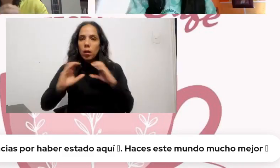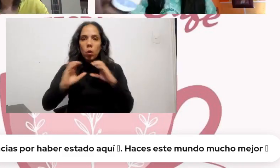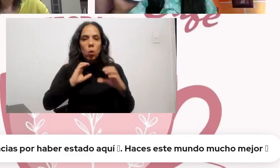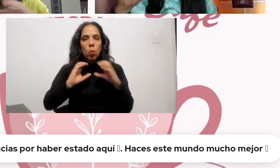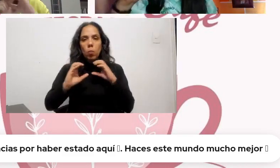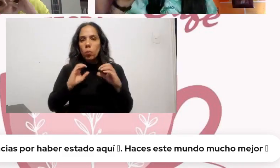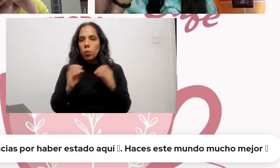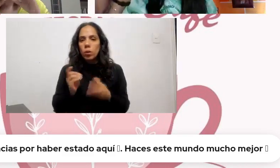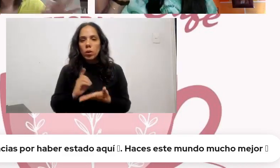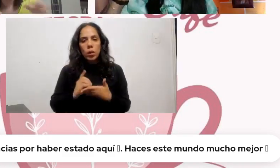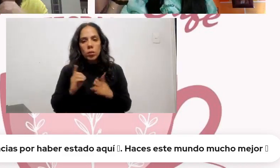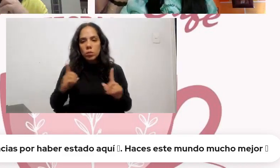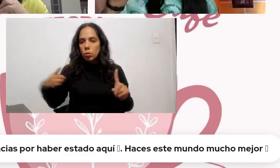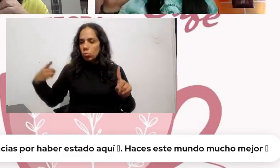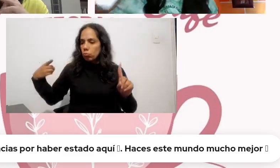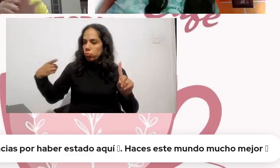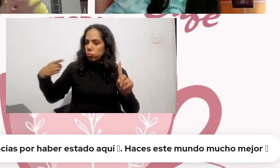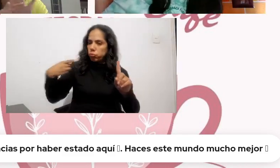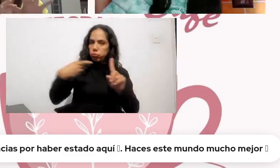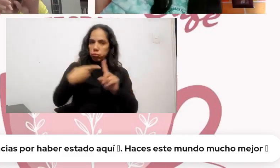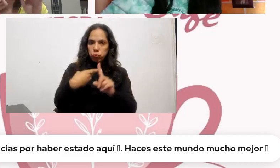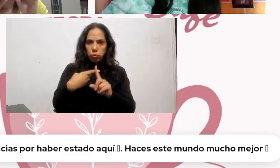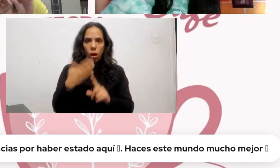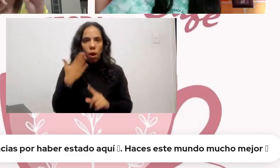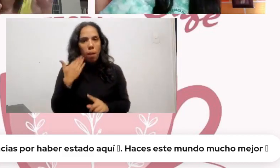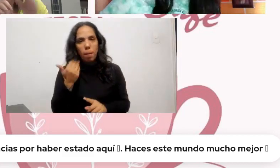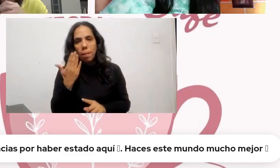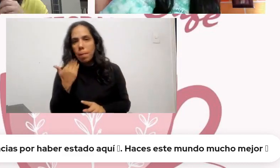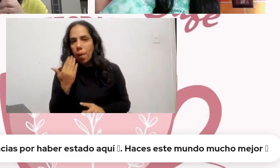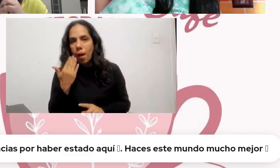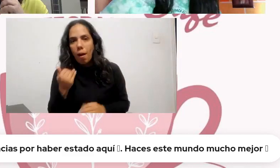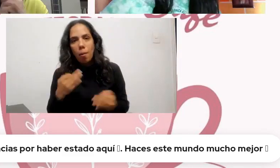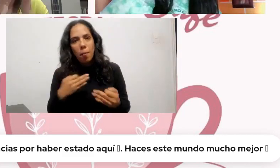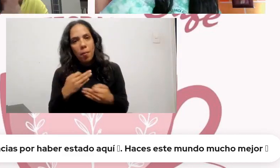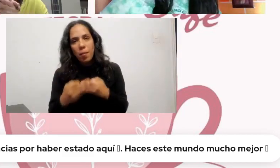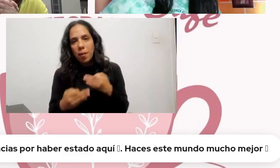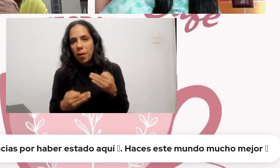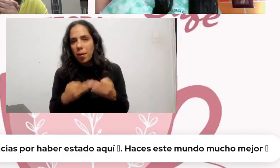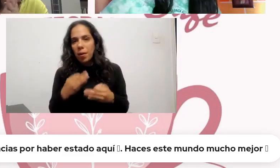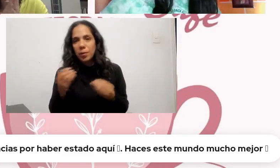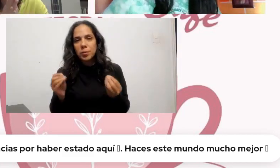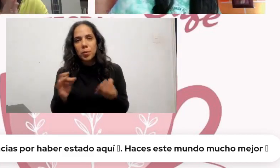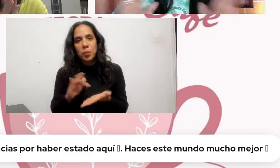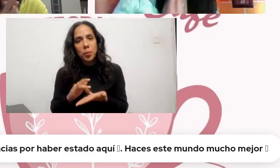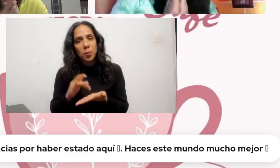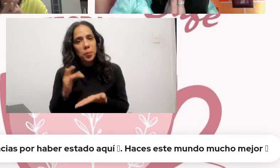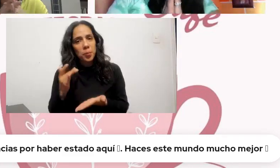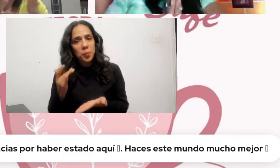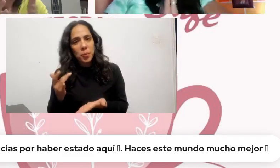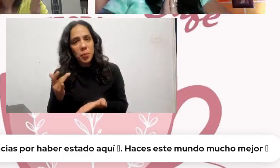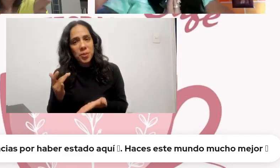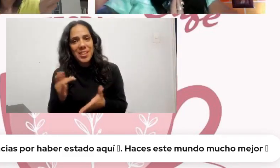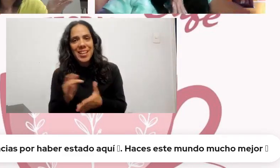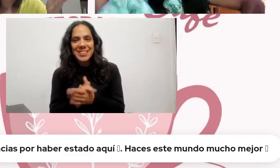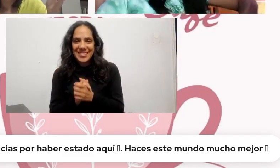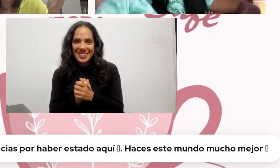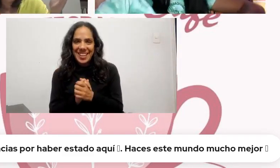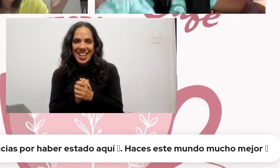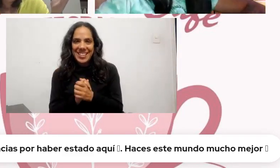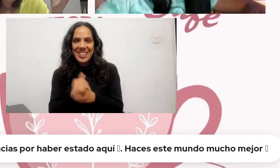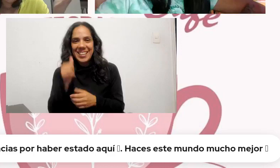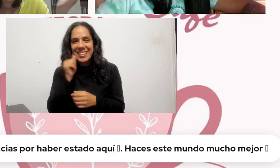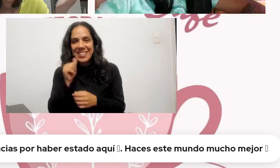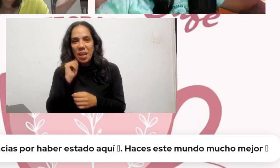súper directa, amable, cordial, de verdad, a toda hora, a todo momento, así que de verdad eso se reconoce porque, bueno, eres una